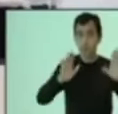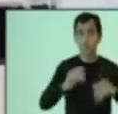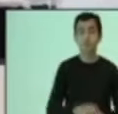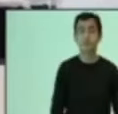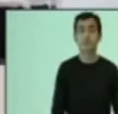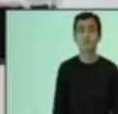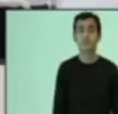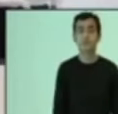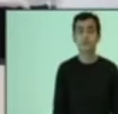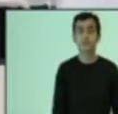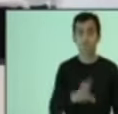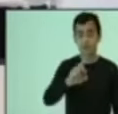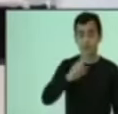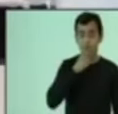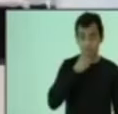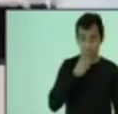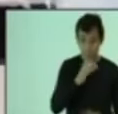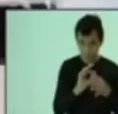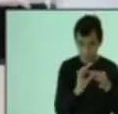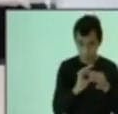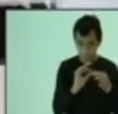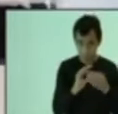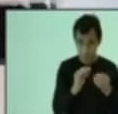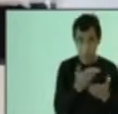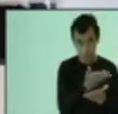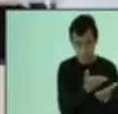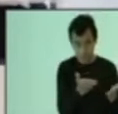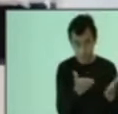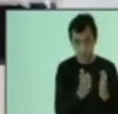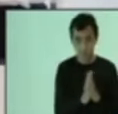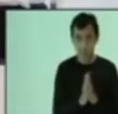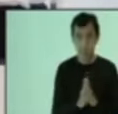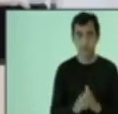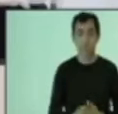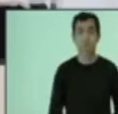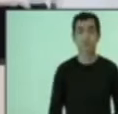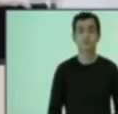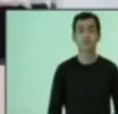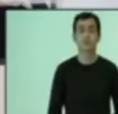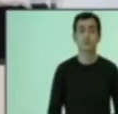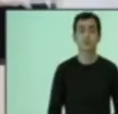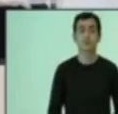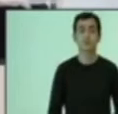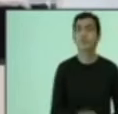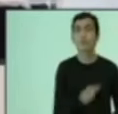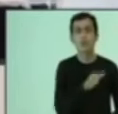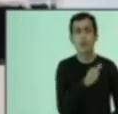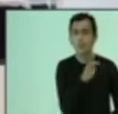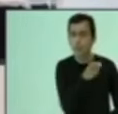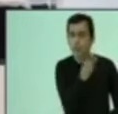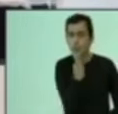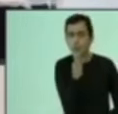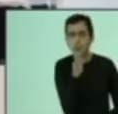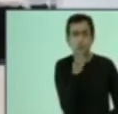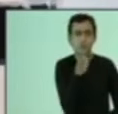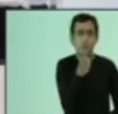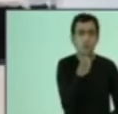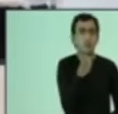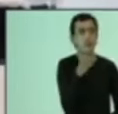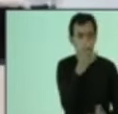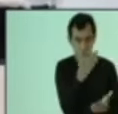por 30 segundos. Mantengan a ver, por favor. ¿Alguien más? Nada